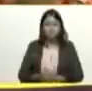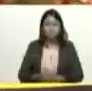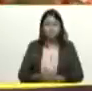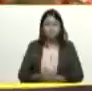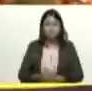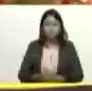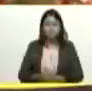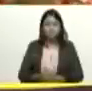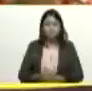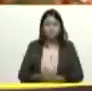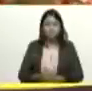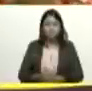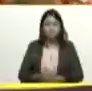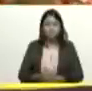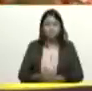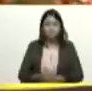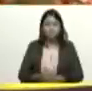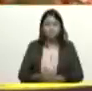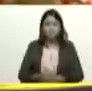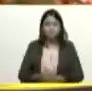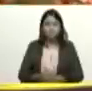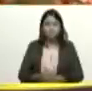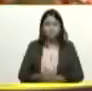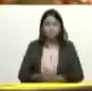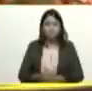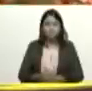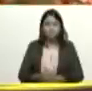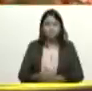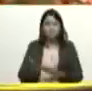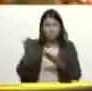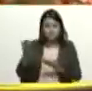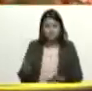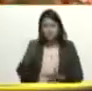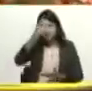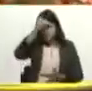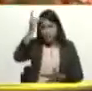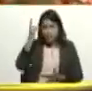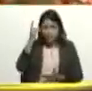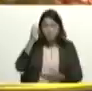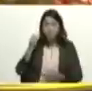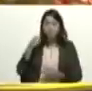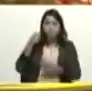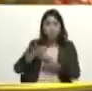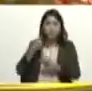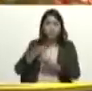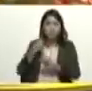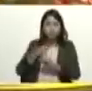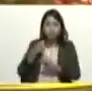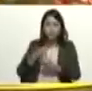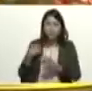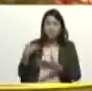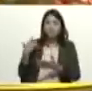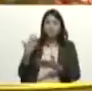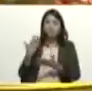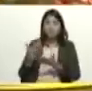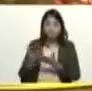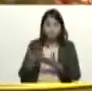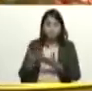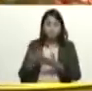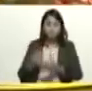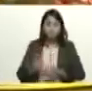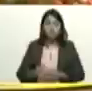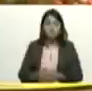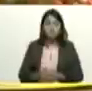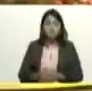de compañero Diosdado Cabello. Esto es una lucha, siempre lo he dicho,